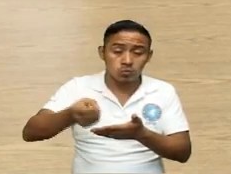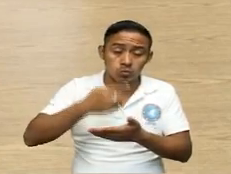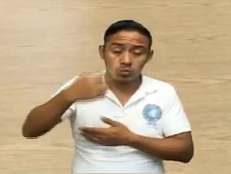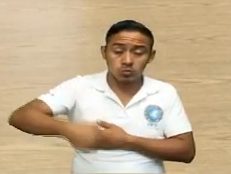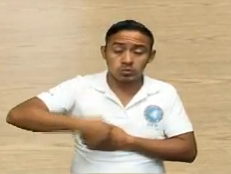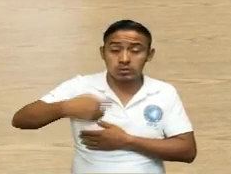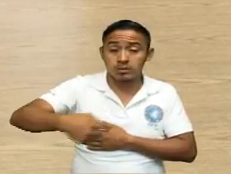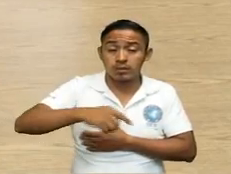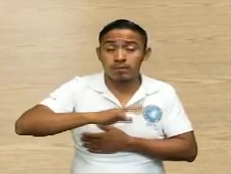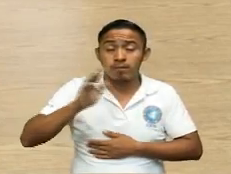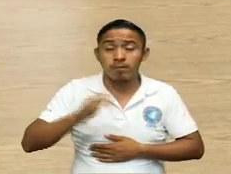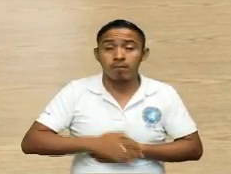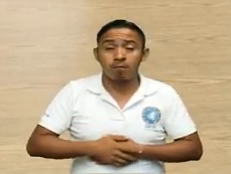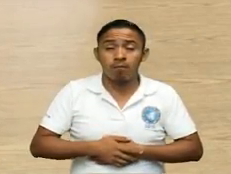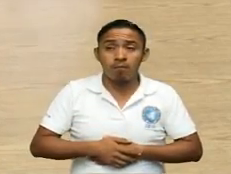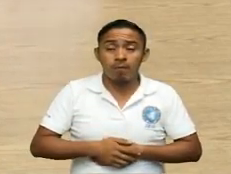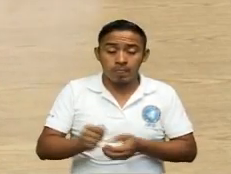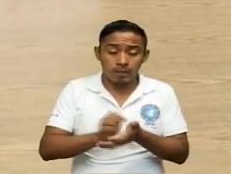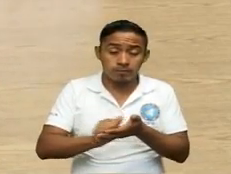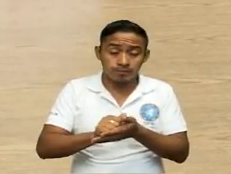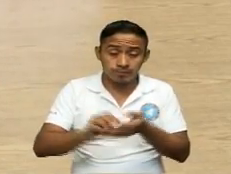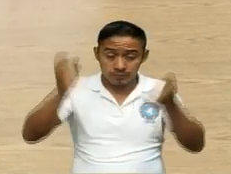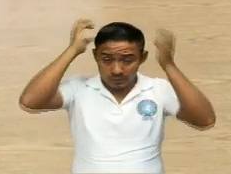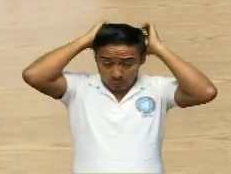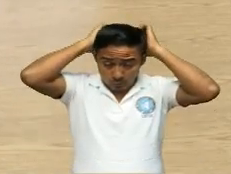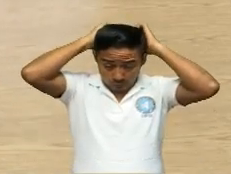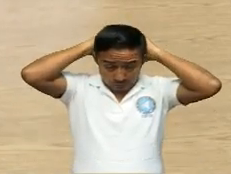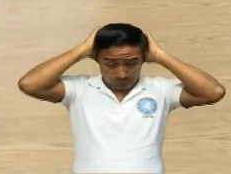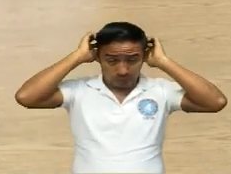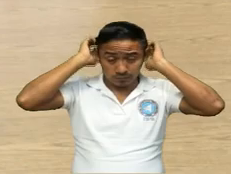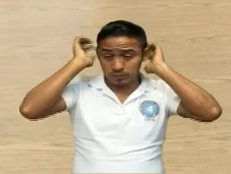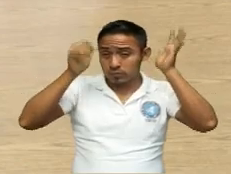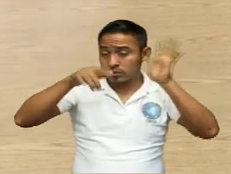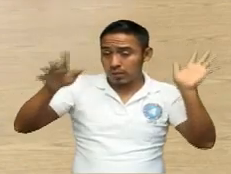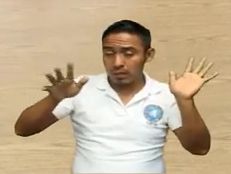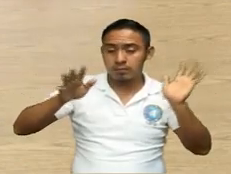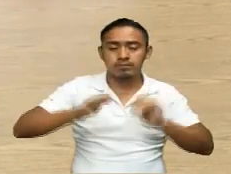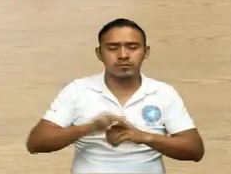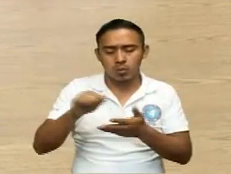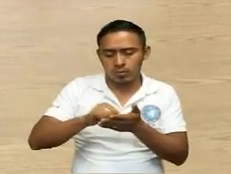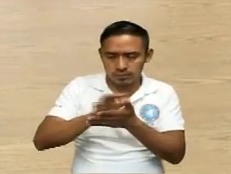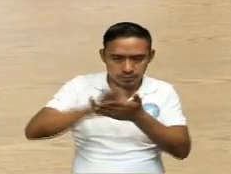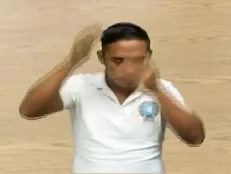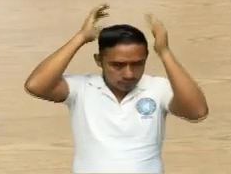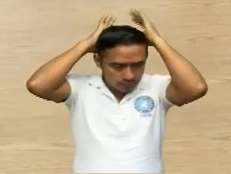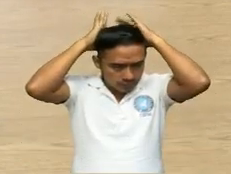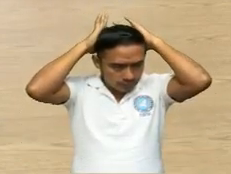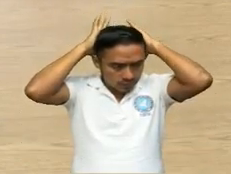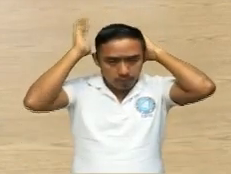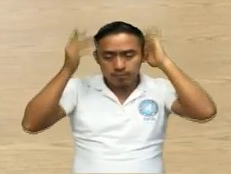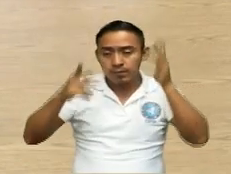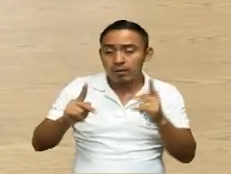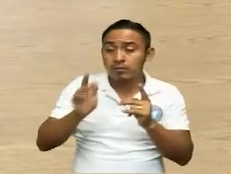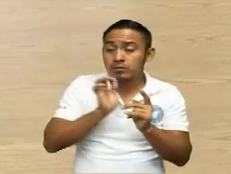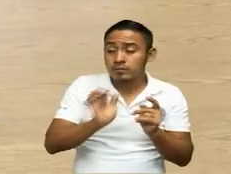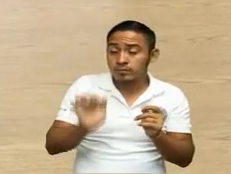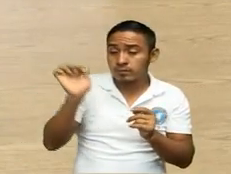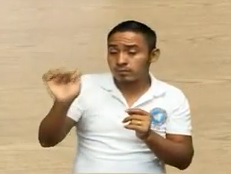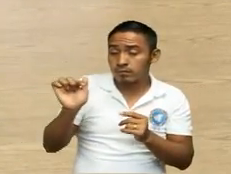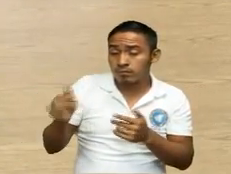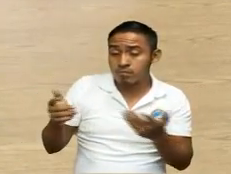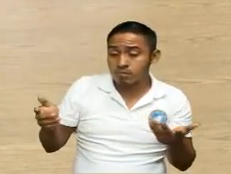Tomado. Usamos champú también, usamos cremas aplicadas. Pero el tratamiento que mandamos en los pacientes, en estos niños, por